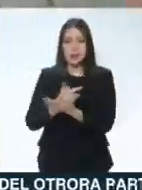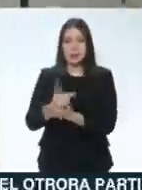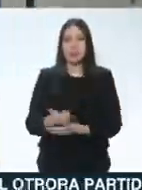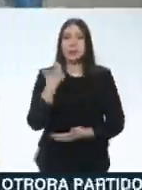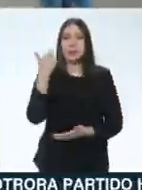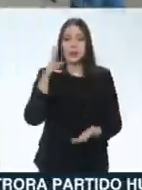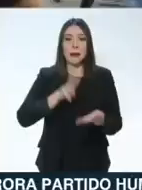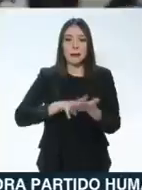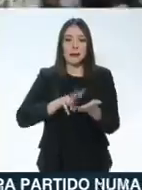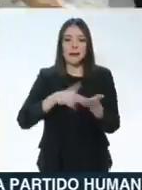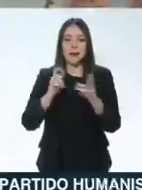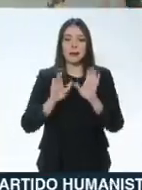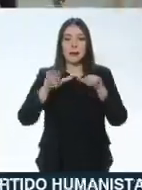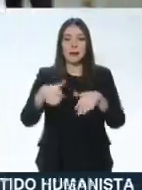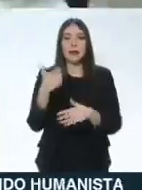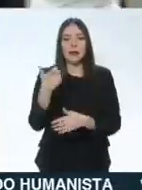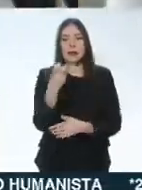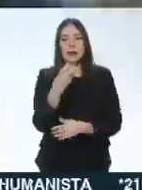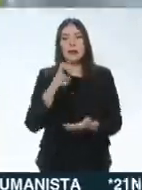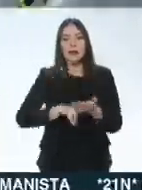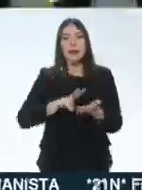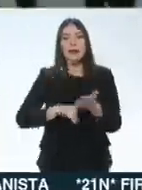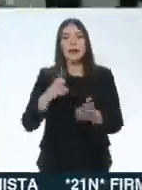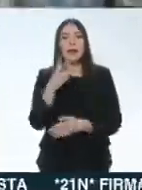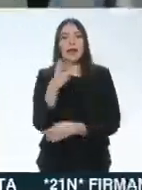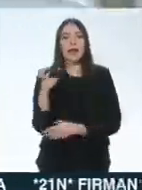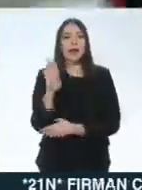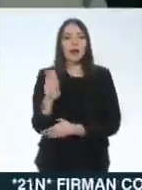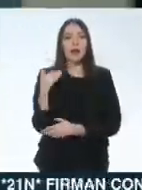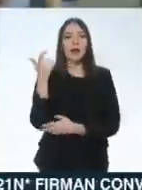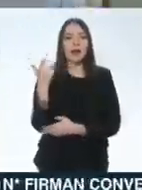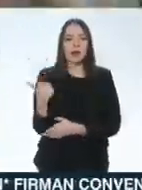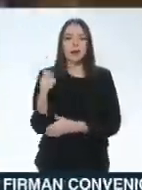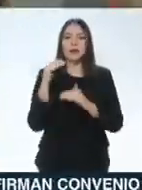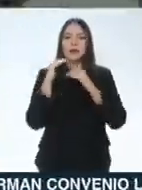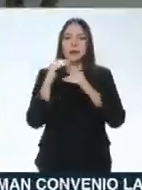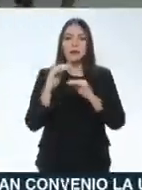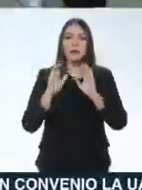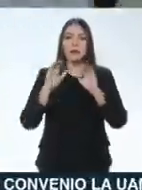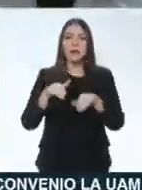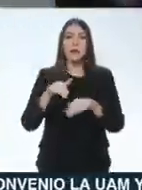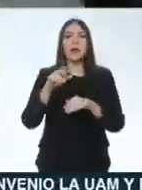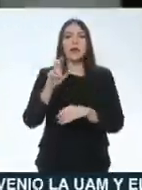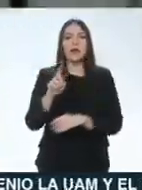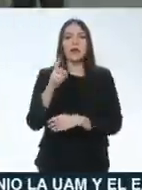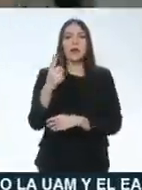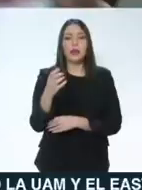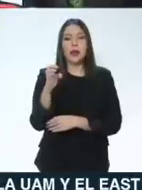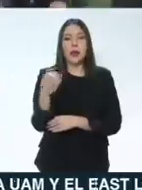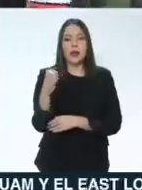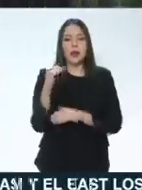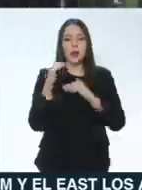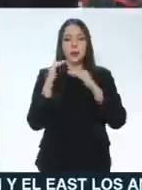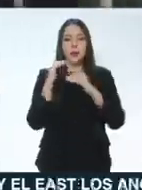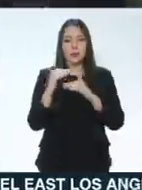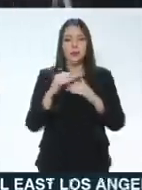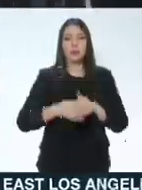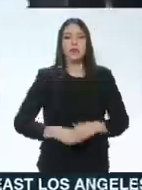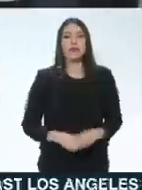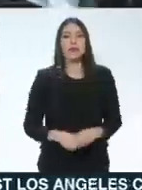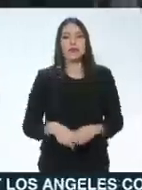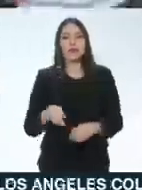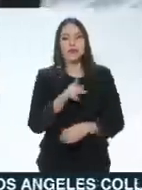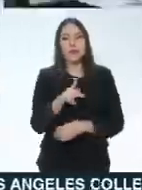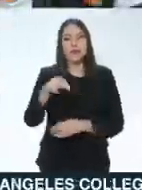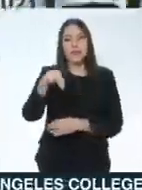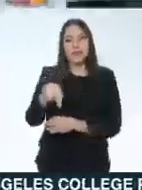Ciudad de México es de 390 pesos. La fecha límite será el 31 de enero o agotar existencias. La NFL Fan